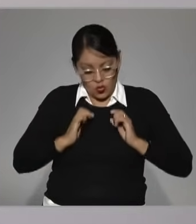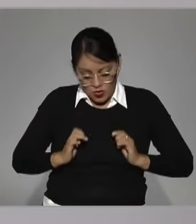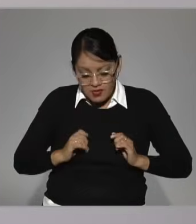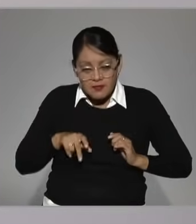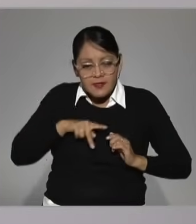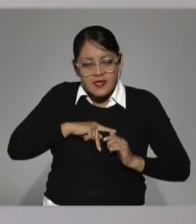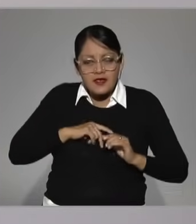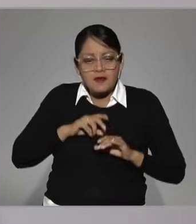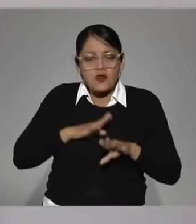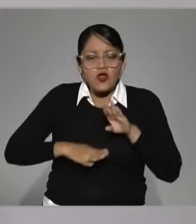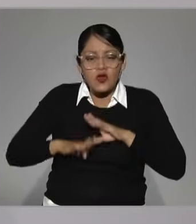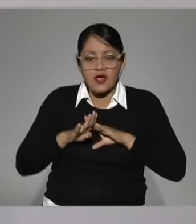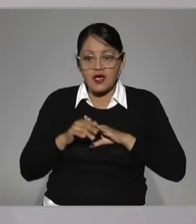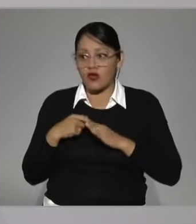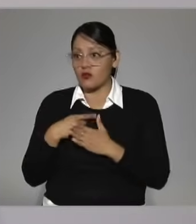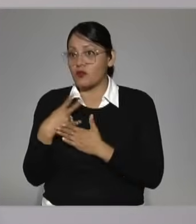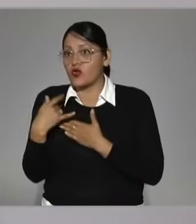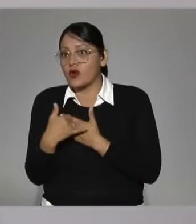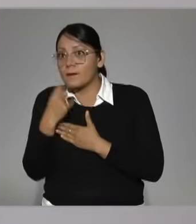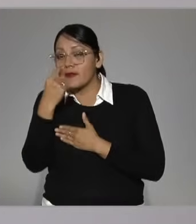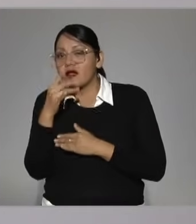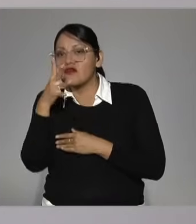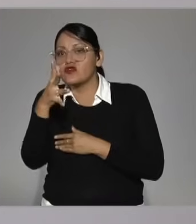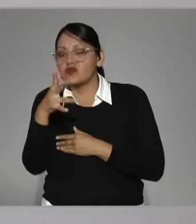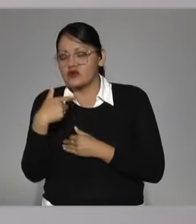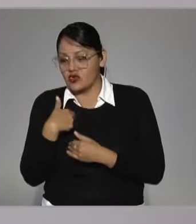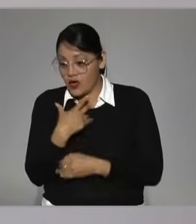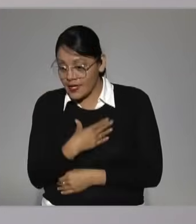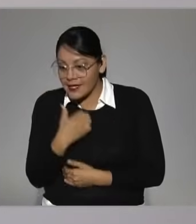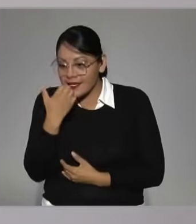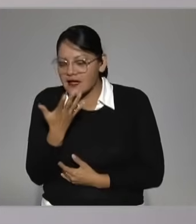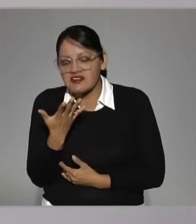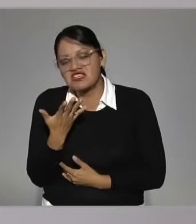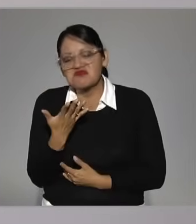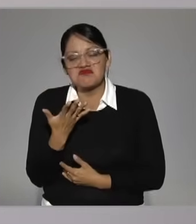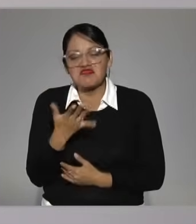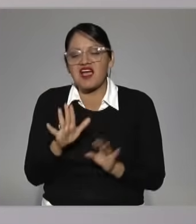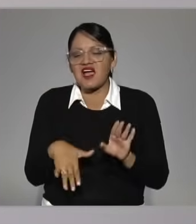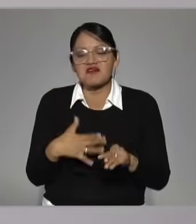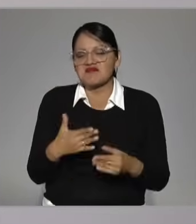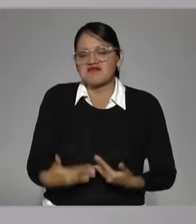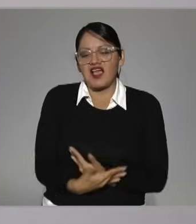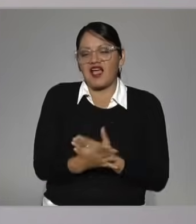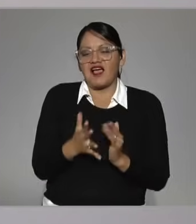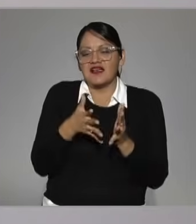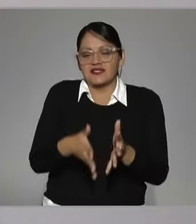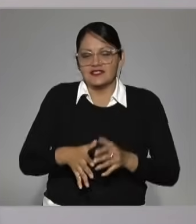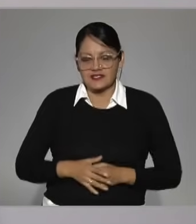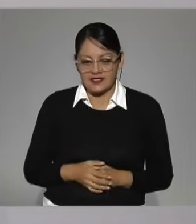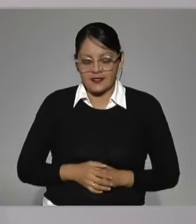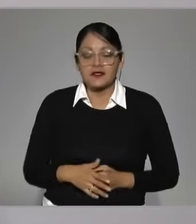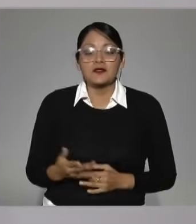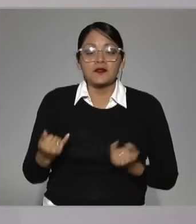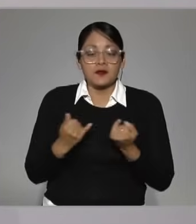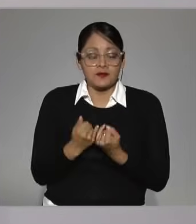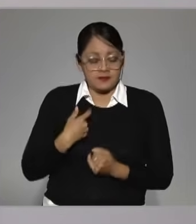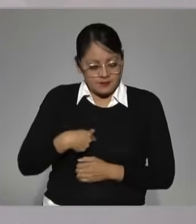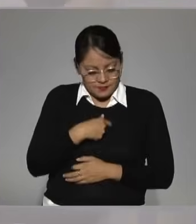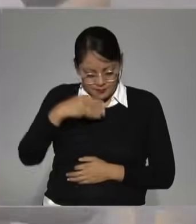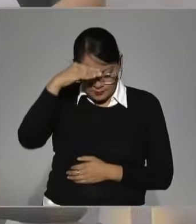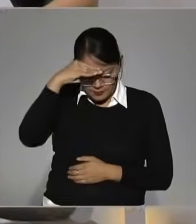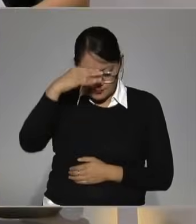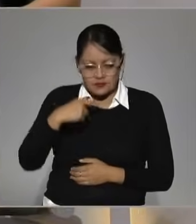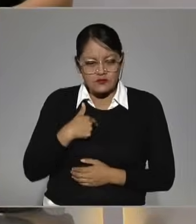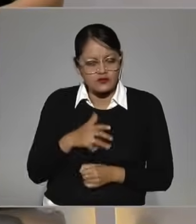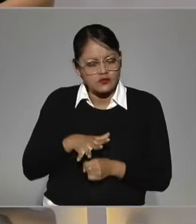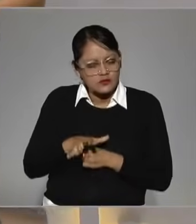de proyecto de vida. A veces esta parte de justamente de tribu lo que va a hacer es te va a ayudar, porque te hace consciente de qué